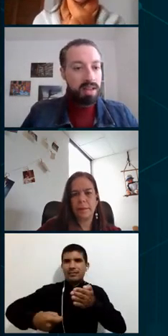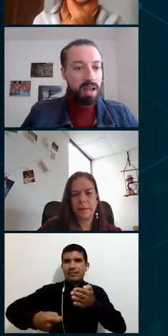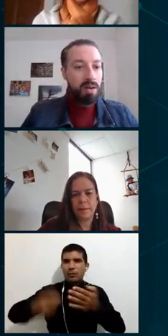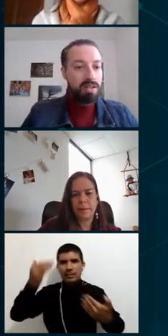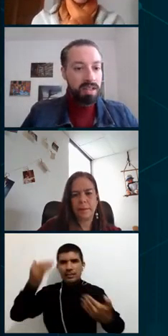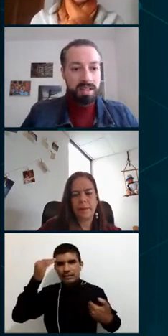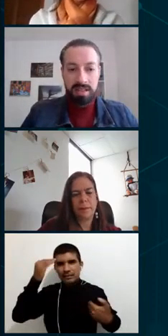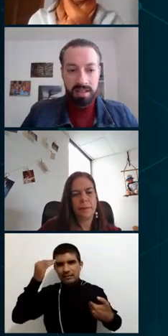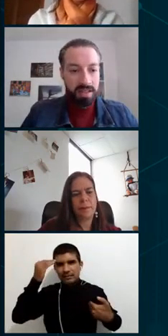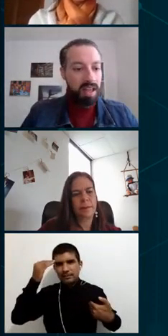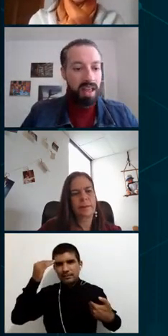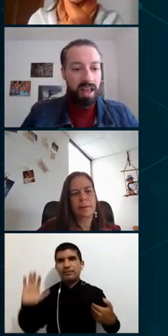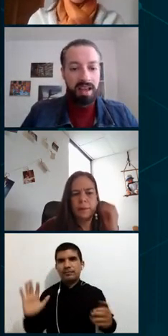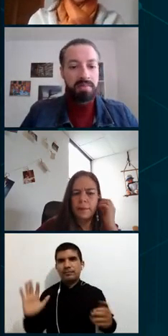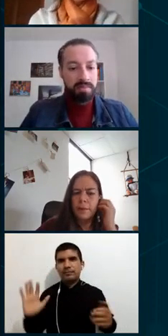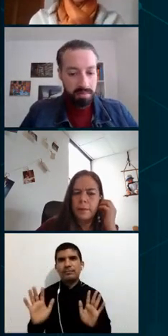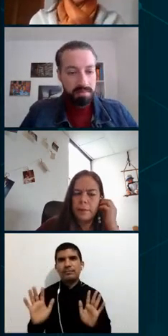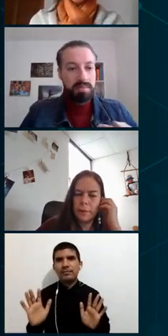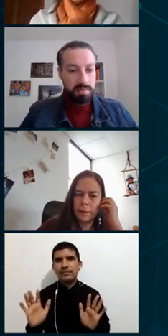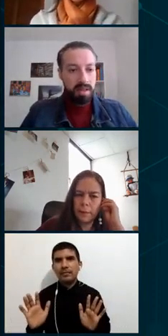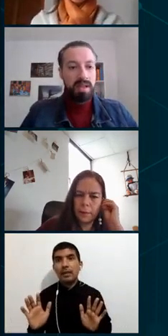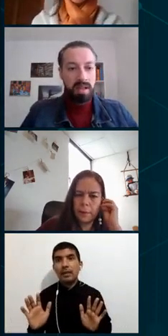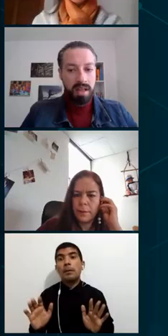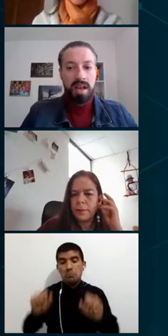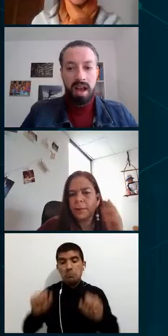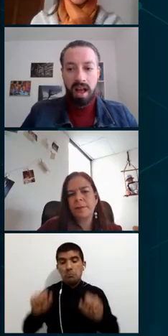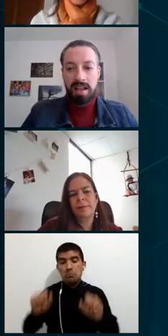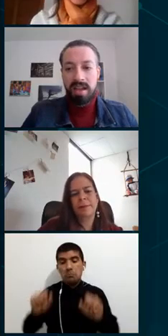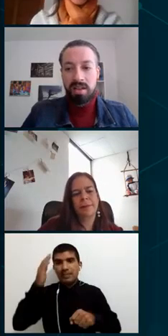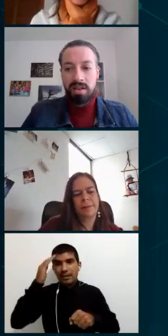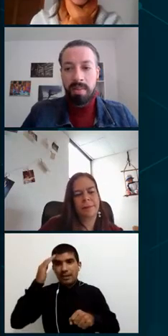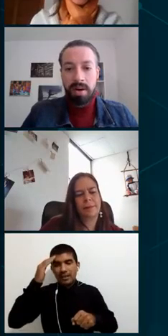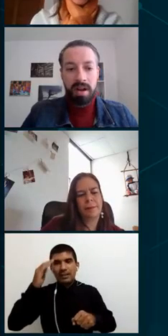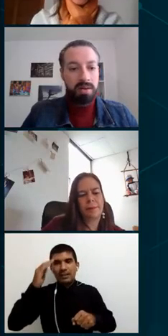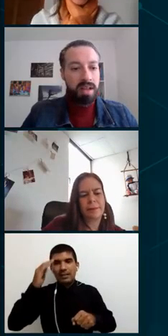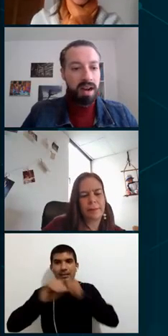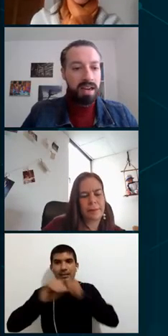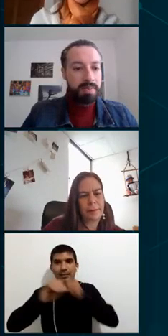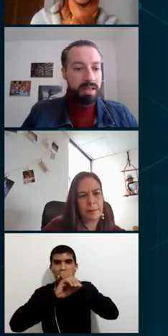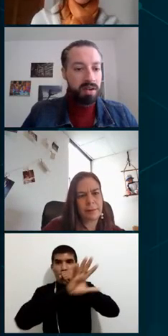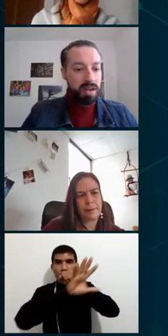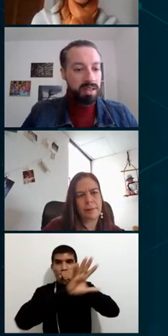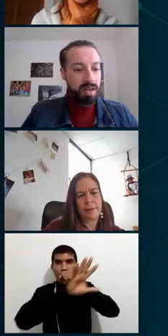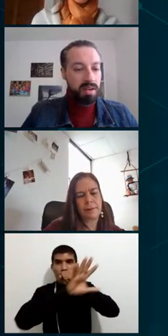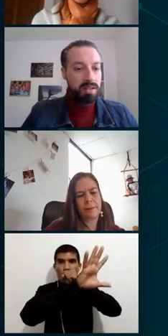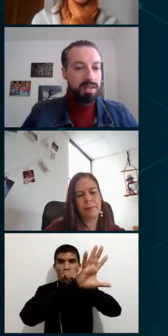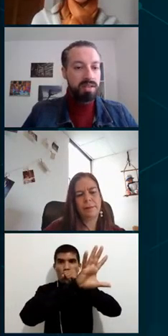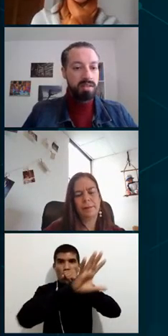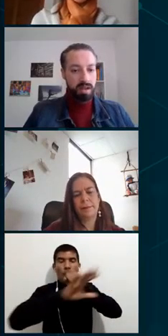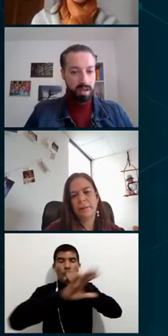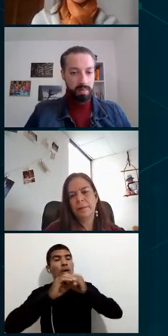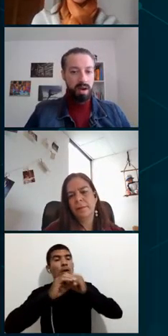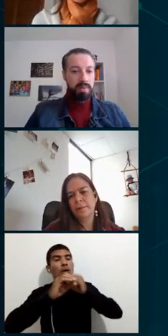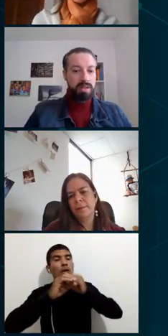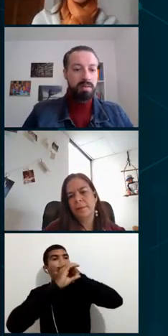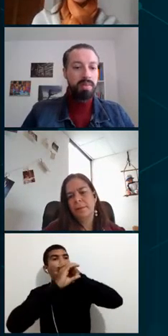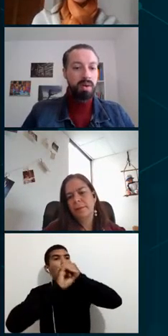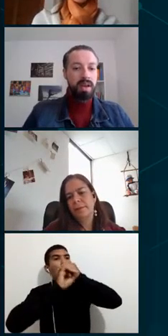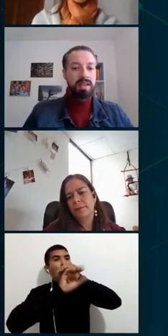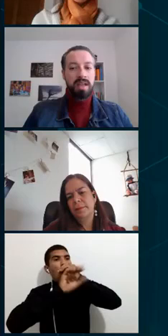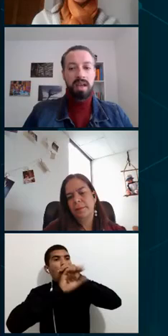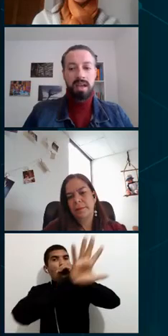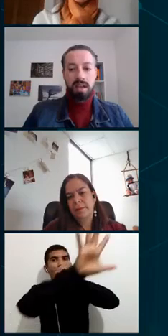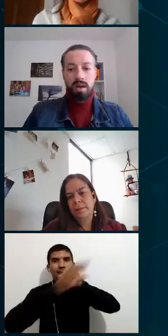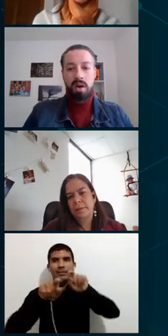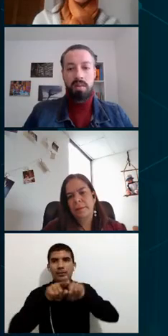de los súper de altavoces. acuerdo. Esa ya pega ahí. Cada cierto tiempo recordarle a las personas, creo que eso es, puede apoyar un